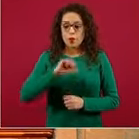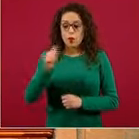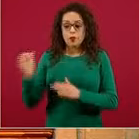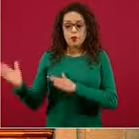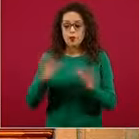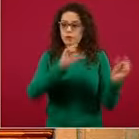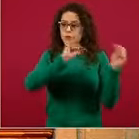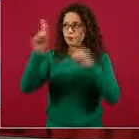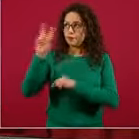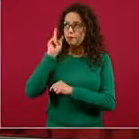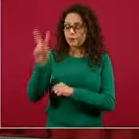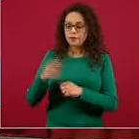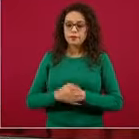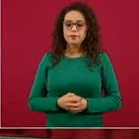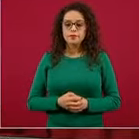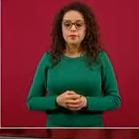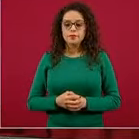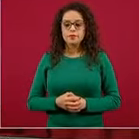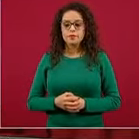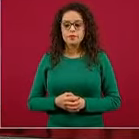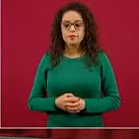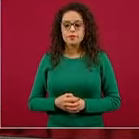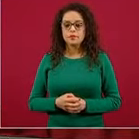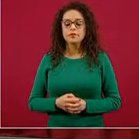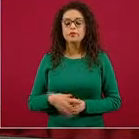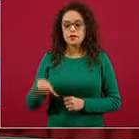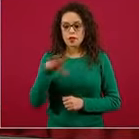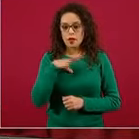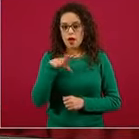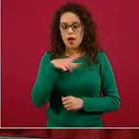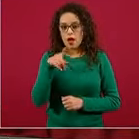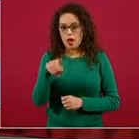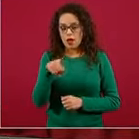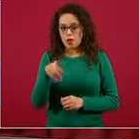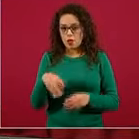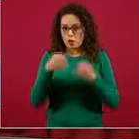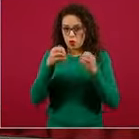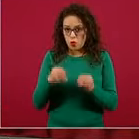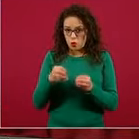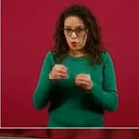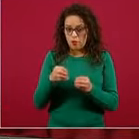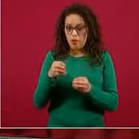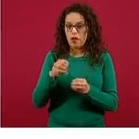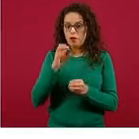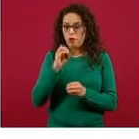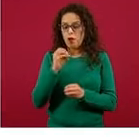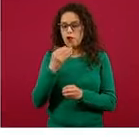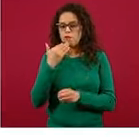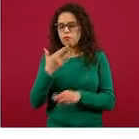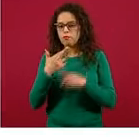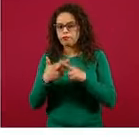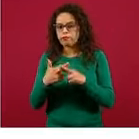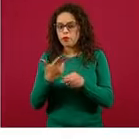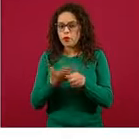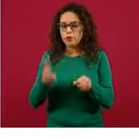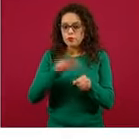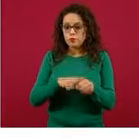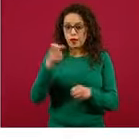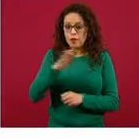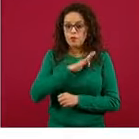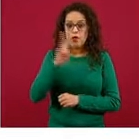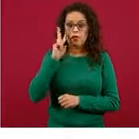diapositiva. Ahora tenemos nuestra ocupación y disponibilidad hospitalaria en el gráfico que utilizamos de barras para poder